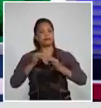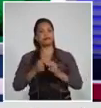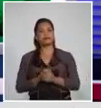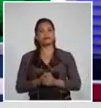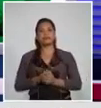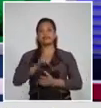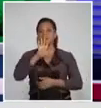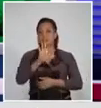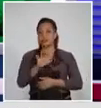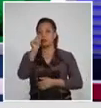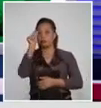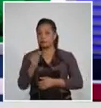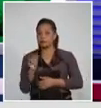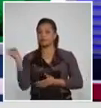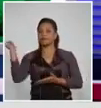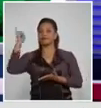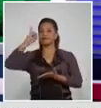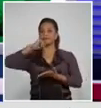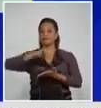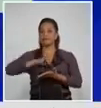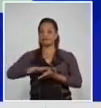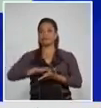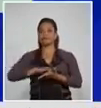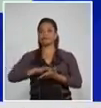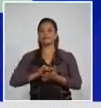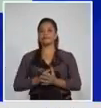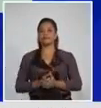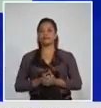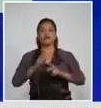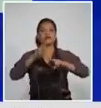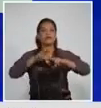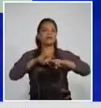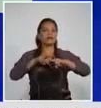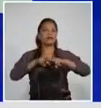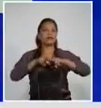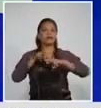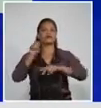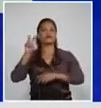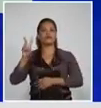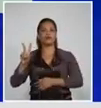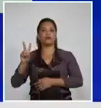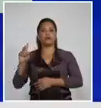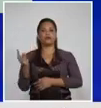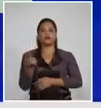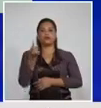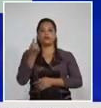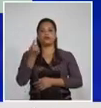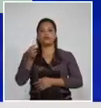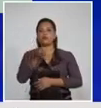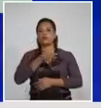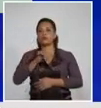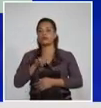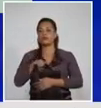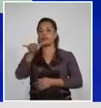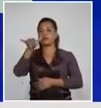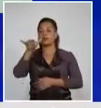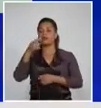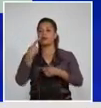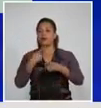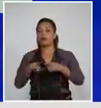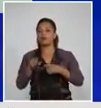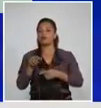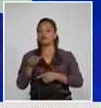5 casos importados. De La Habana, 2, uno del municipio de Boyeros y uno del municipio